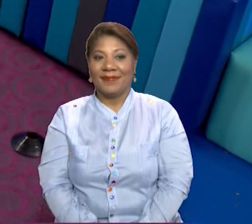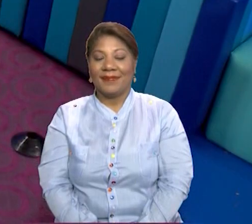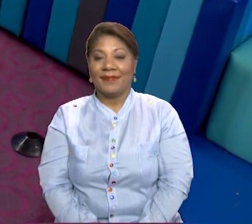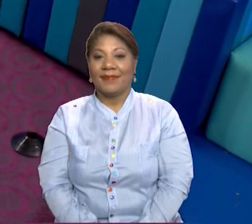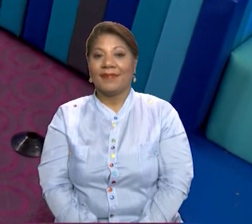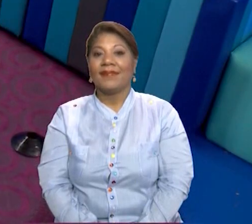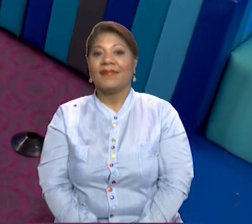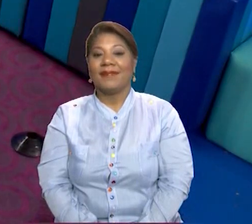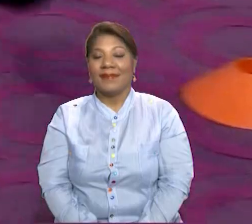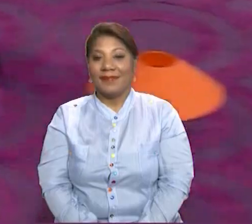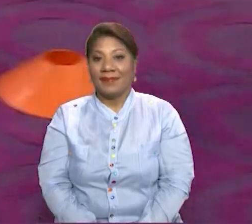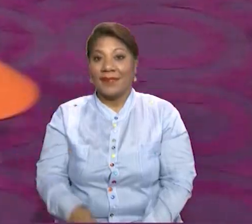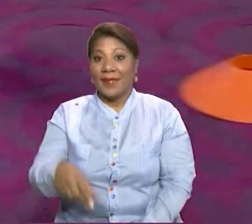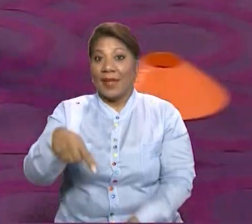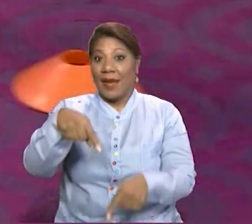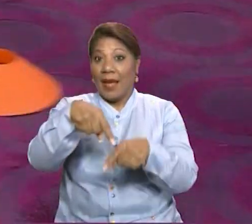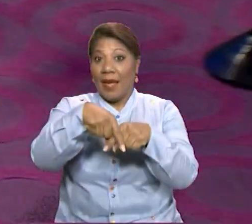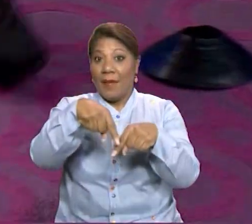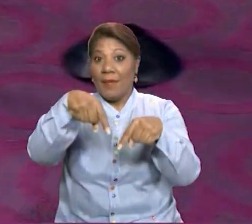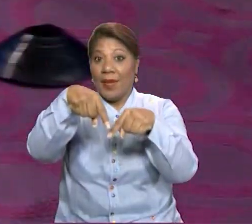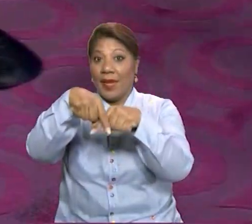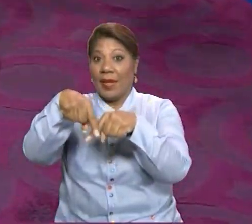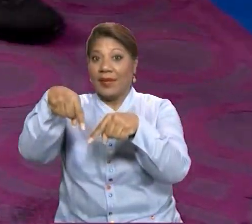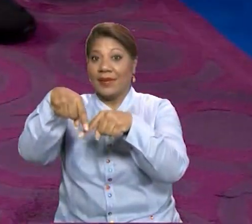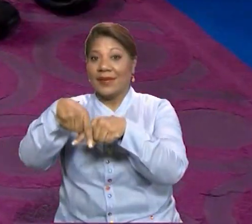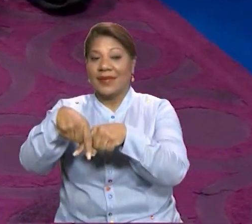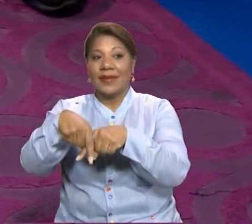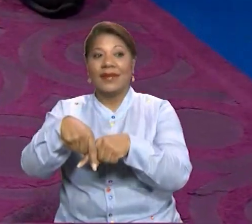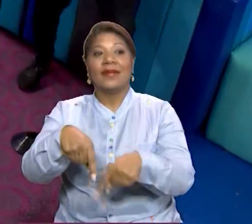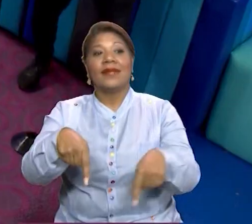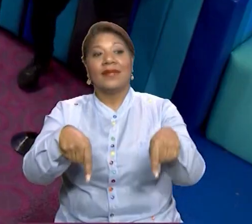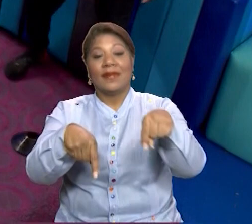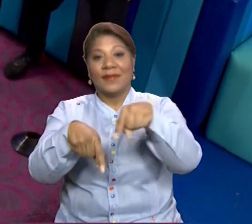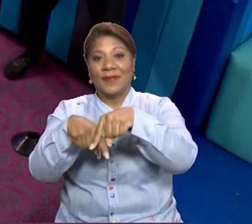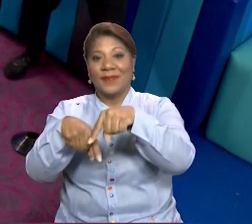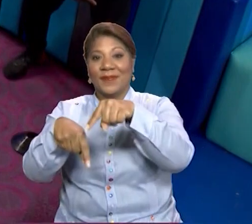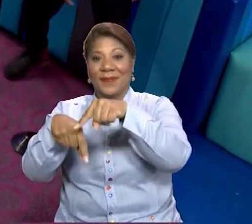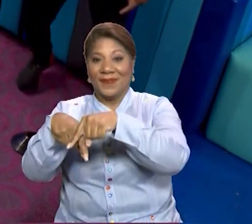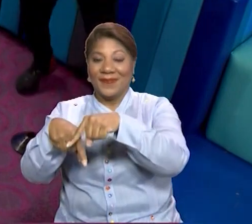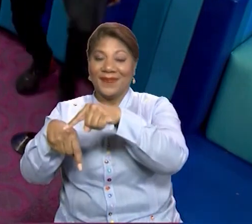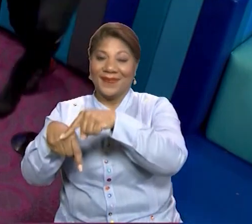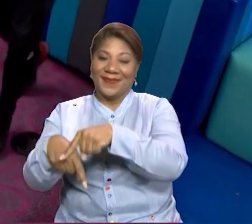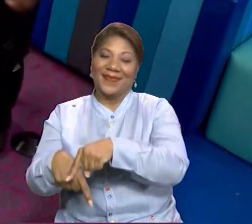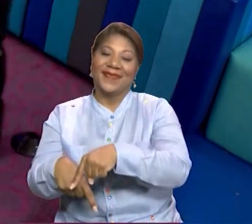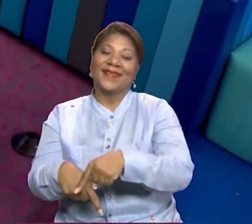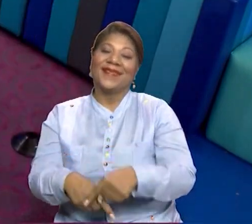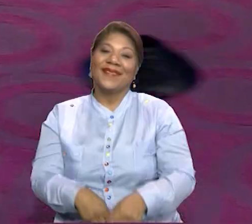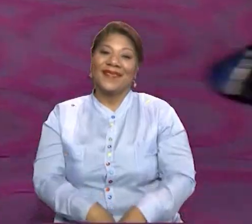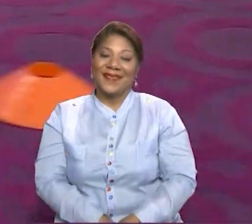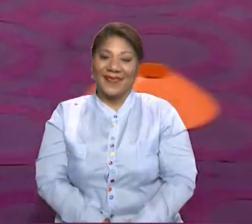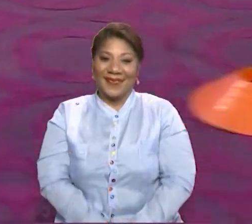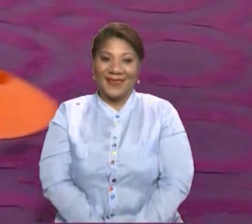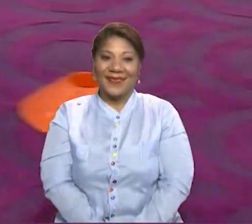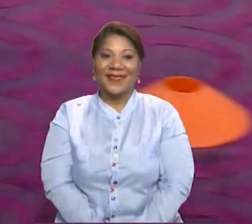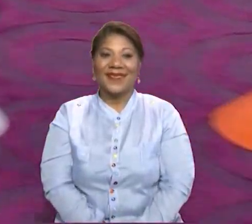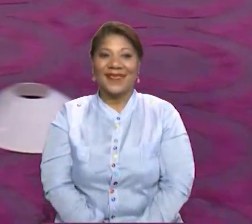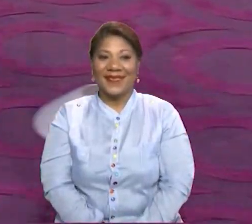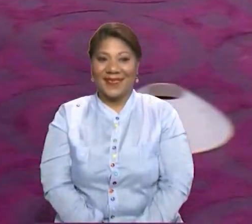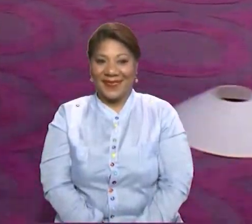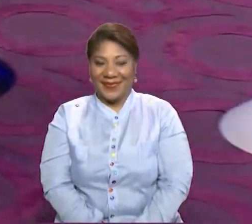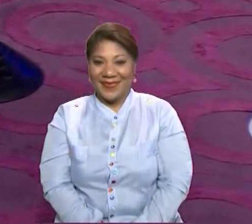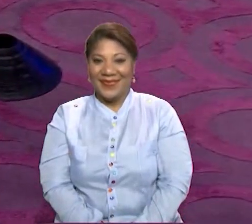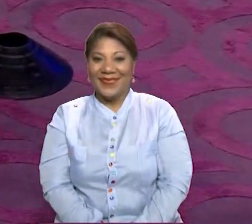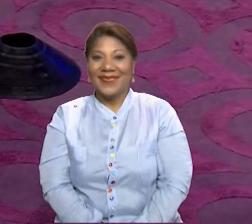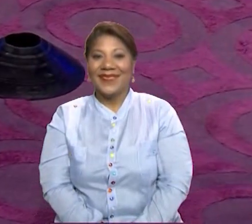Cambio de pierna. 1, 2, 3, 4, 5. Cambio de pierna. 1, 2, 3,